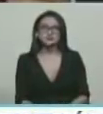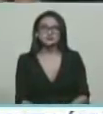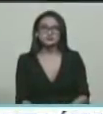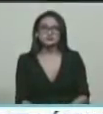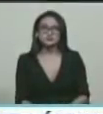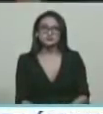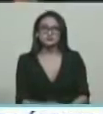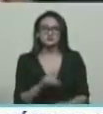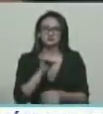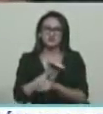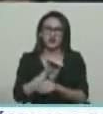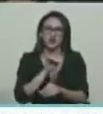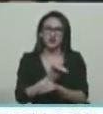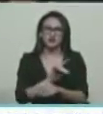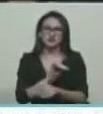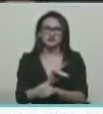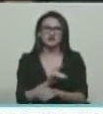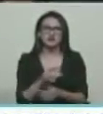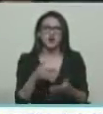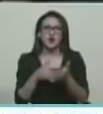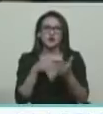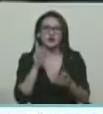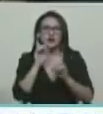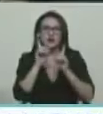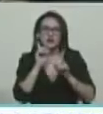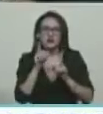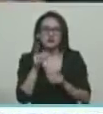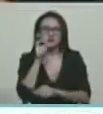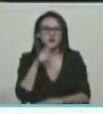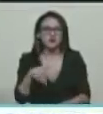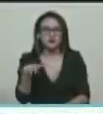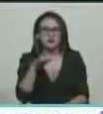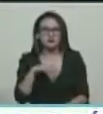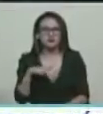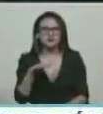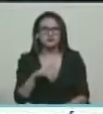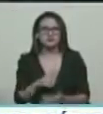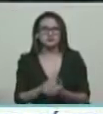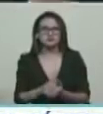Infamias levantadas contra nuestros pueblos y nuestros gobiernos es difícil